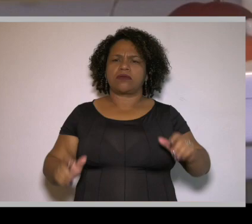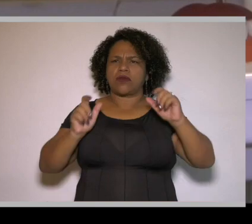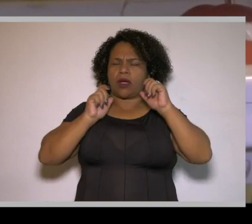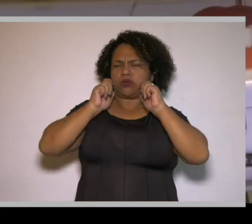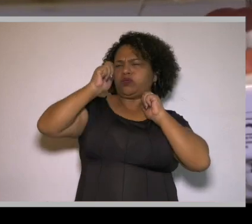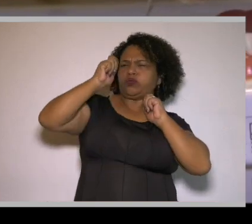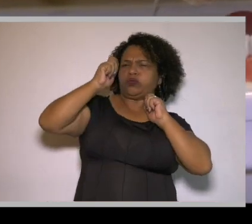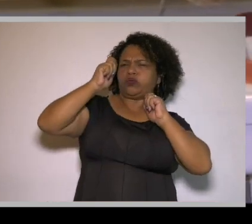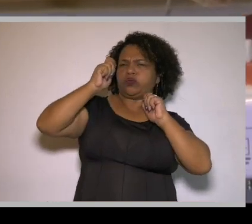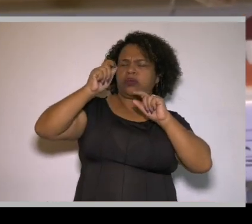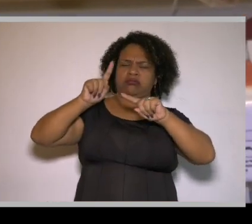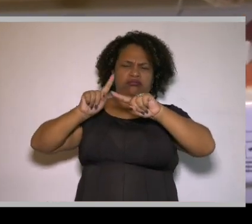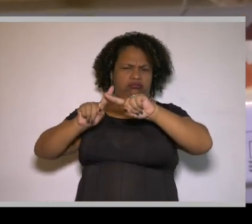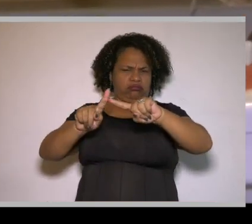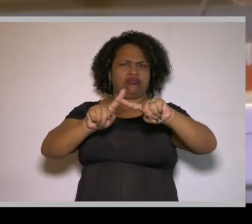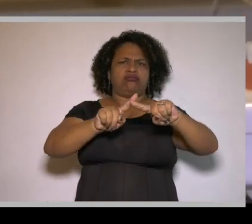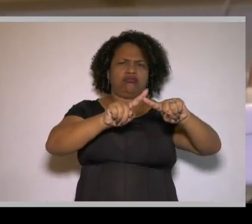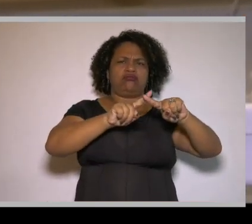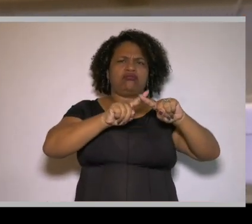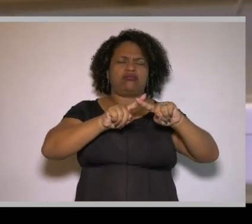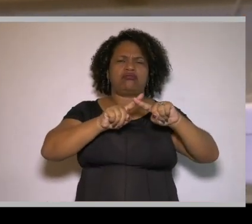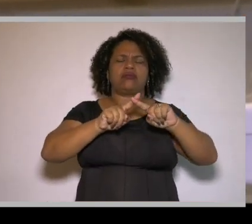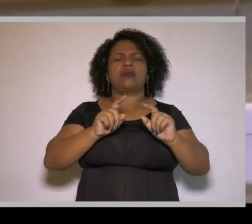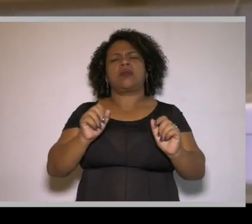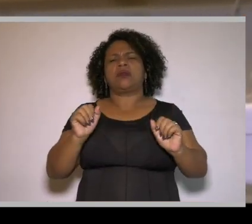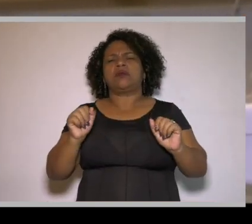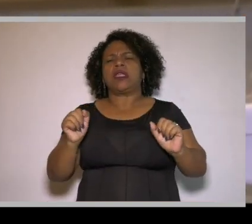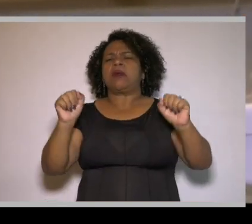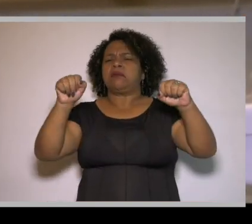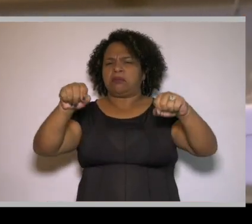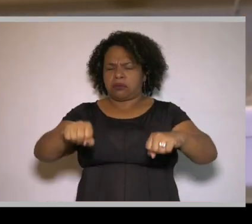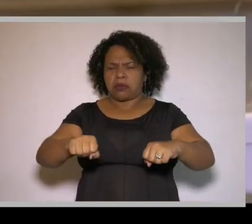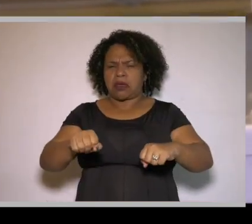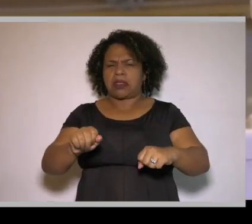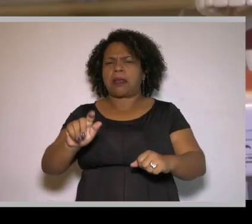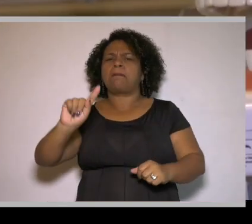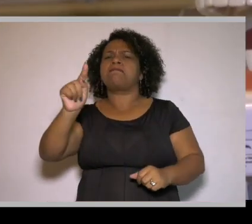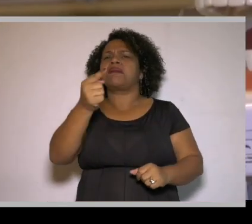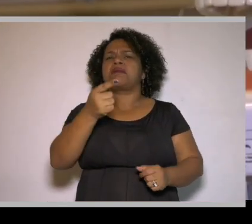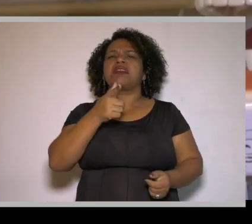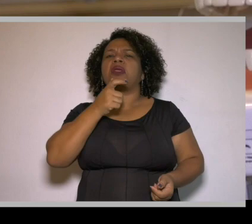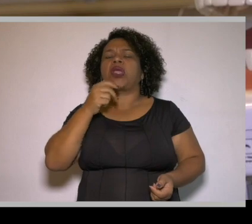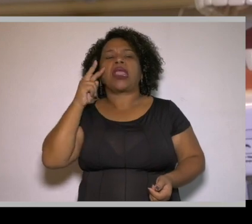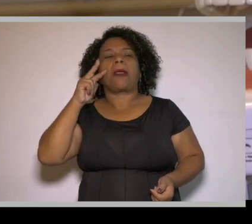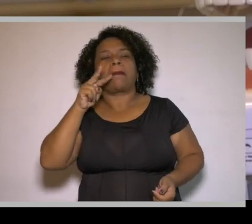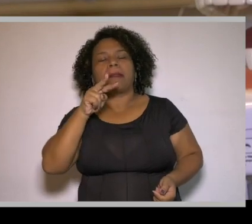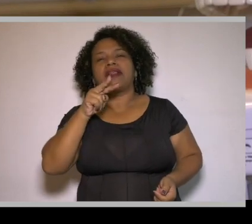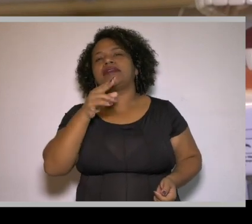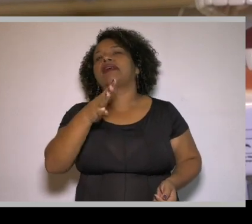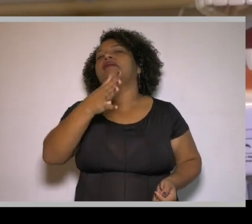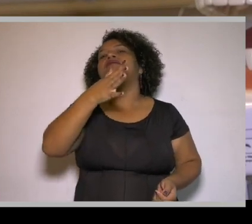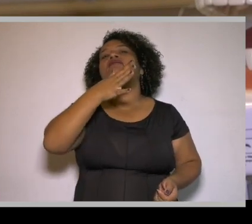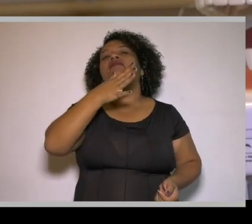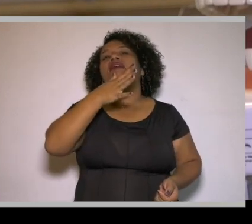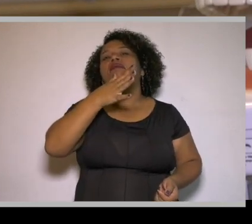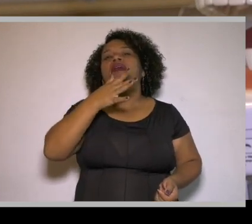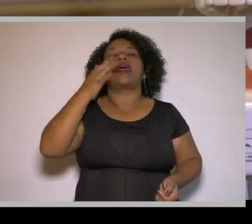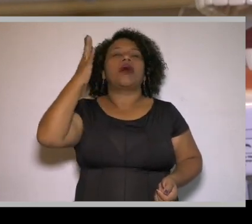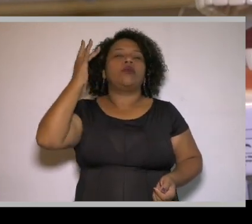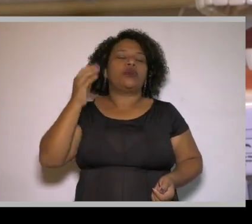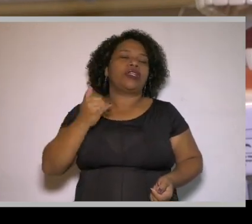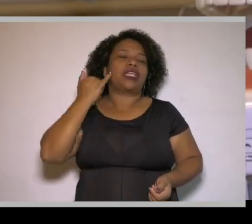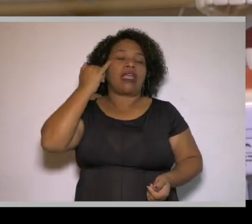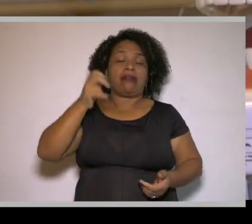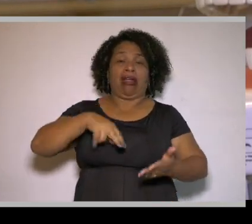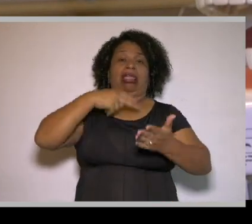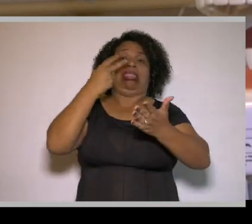la madre desde un principio. Hay un hematoma en el piso de la boca, o sea, en el piso de la boca se ve algo rojito. El